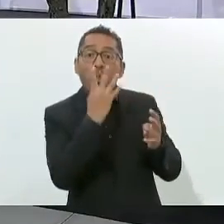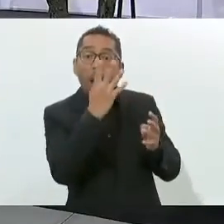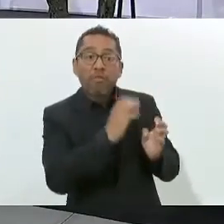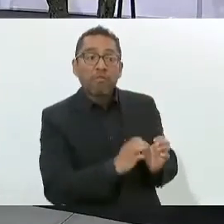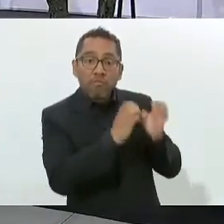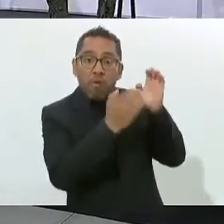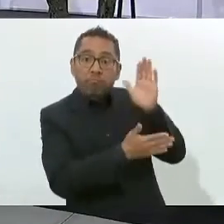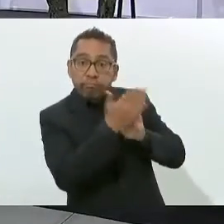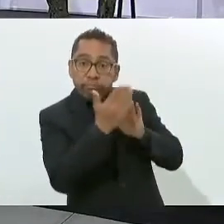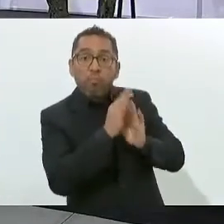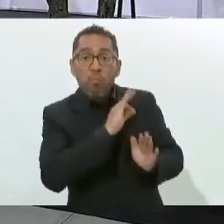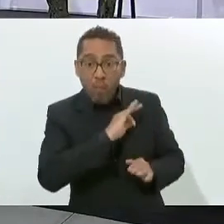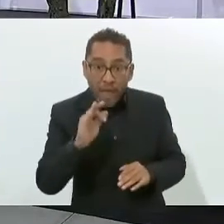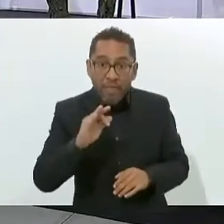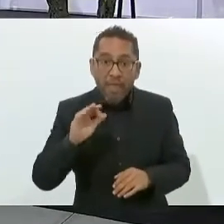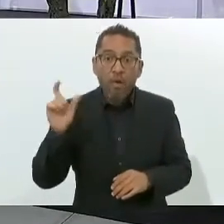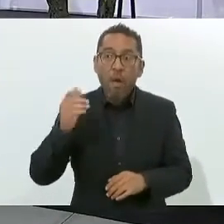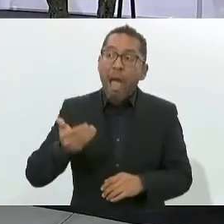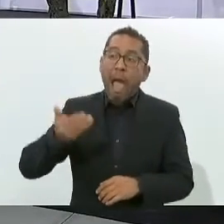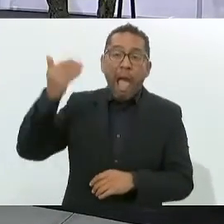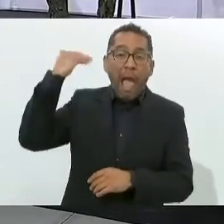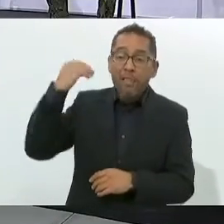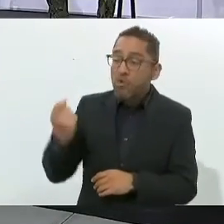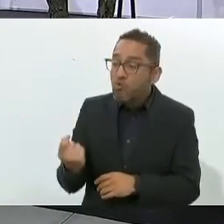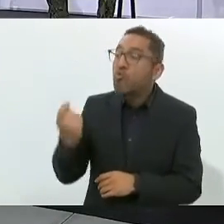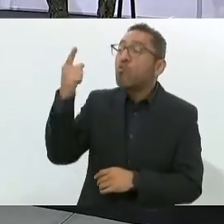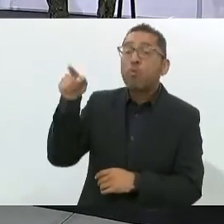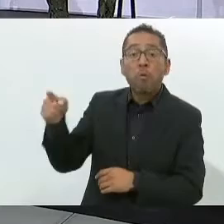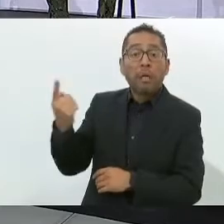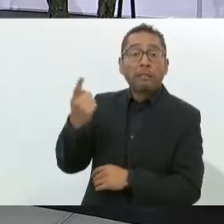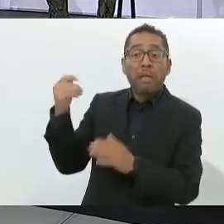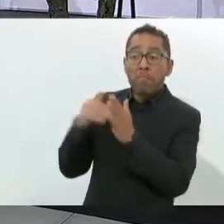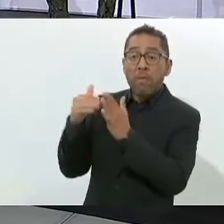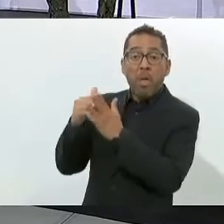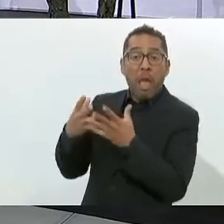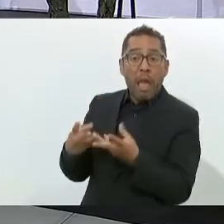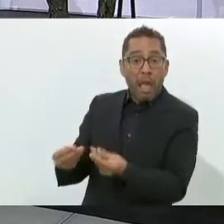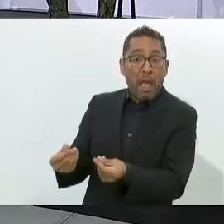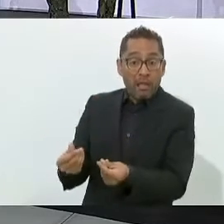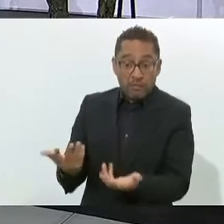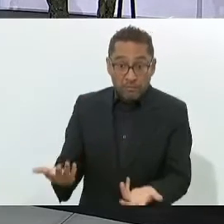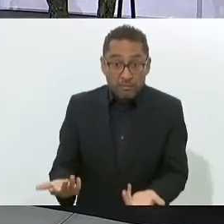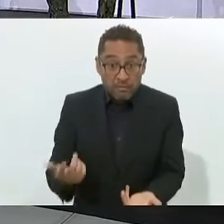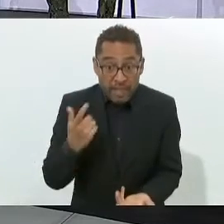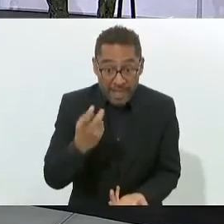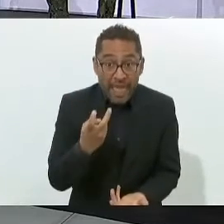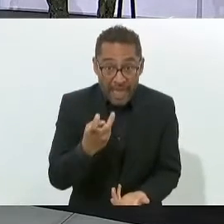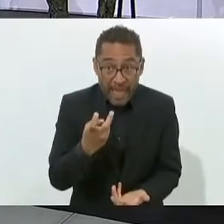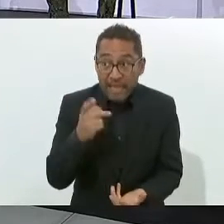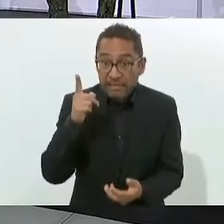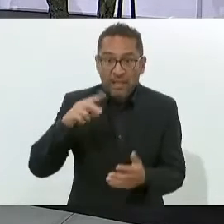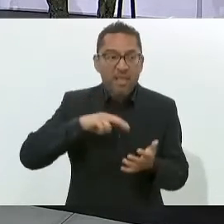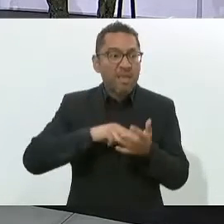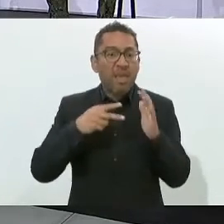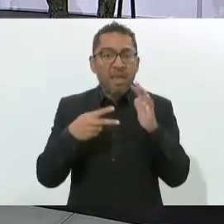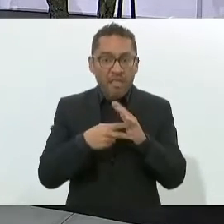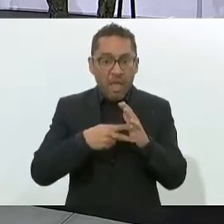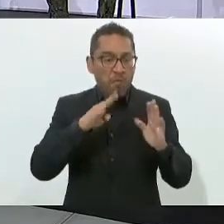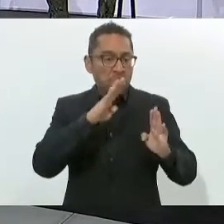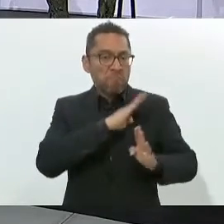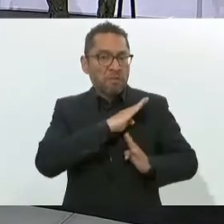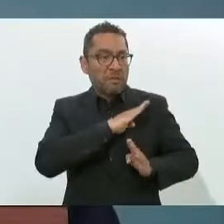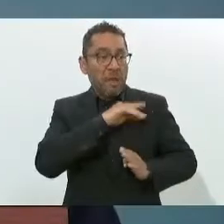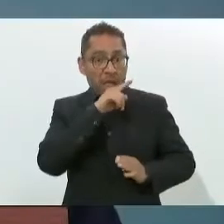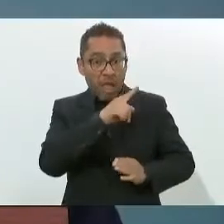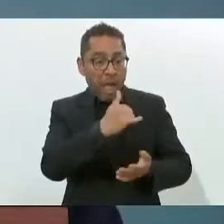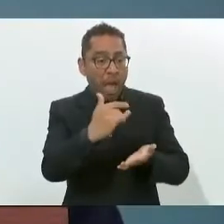hacía un solo cuartel. Ese es el apoyo de los ingenieros militares.